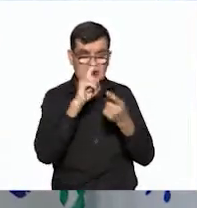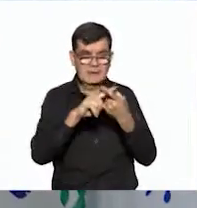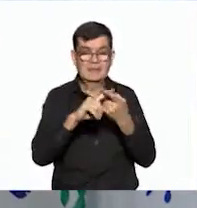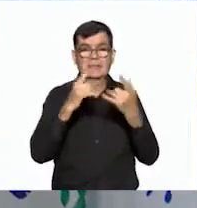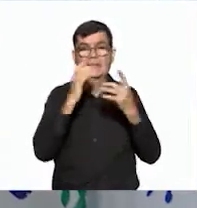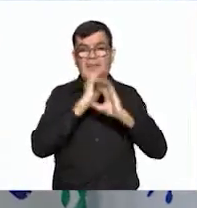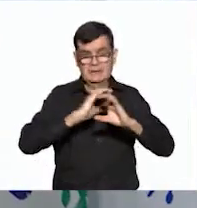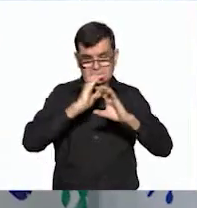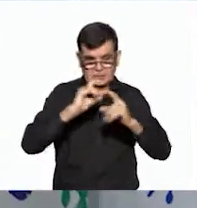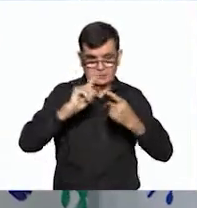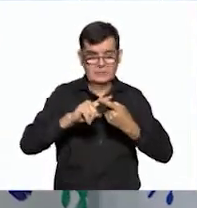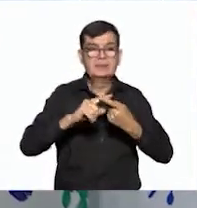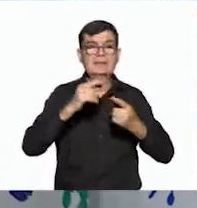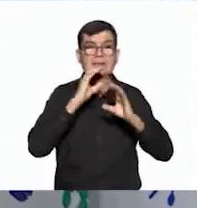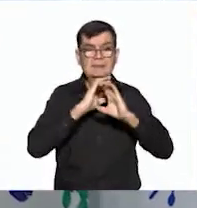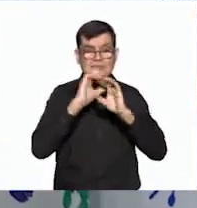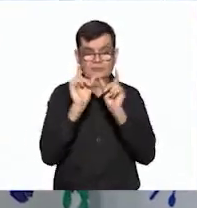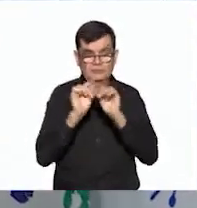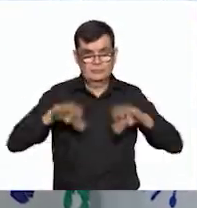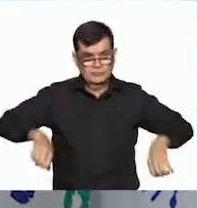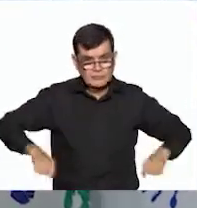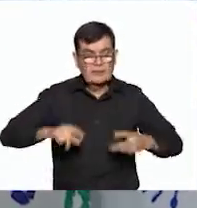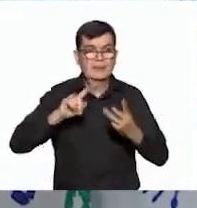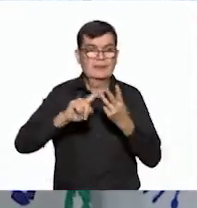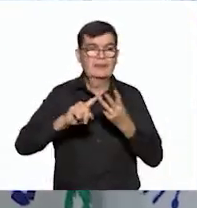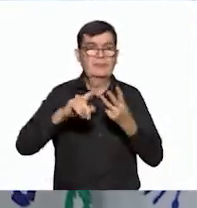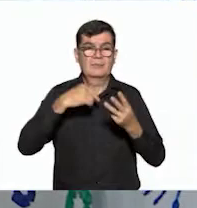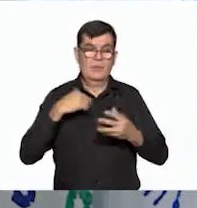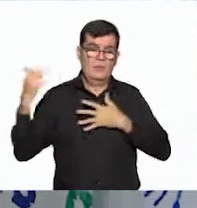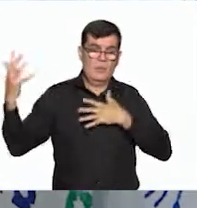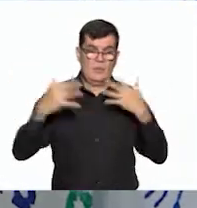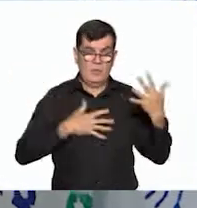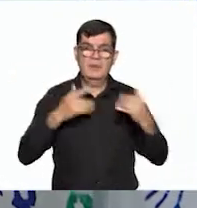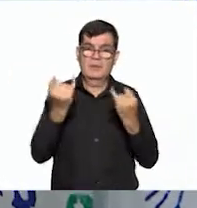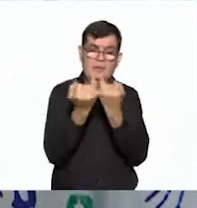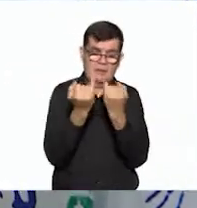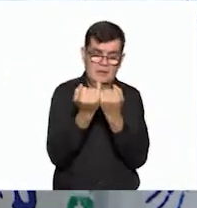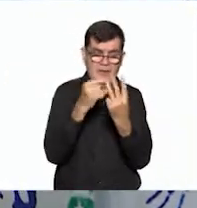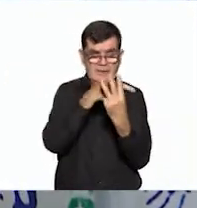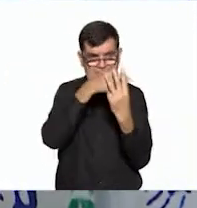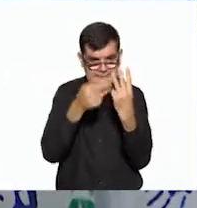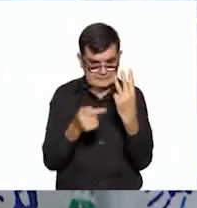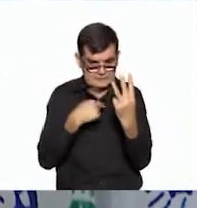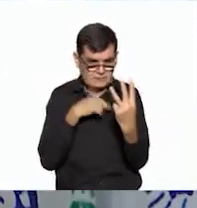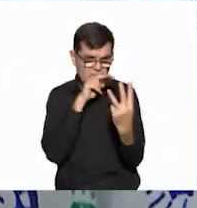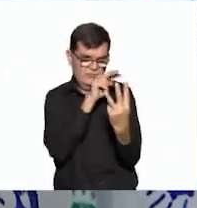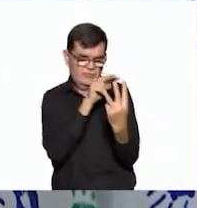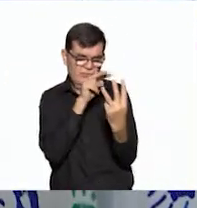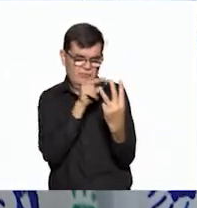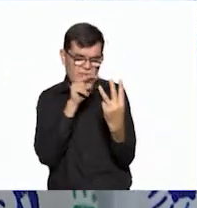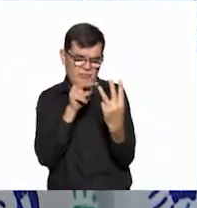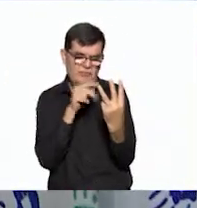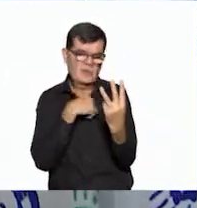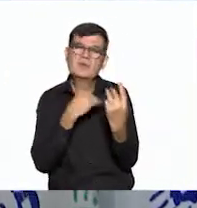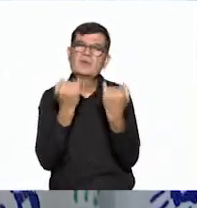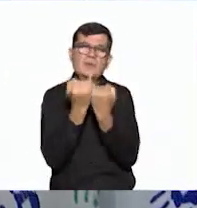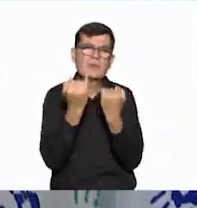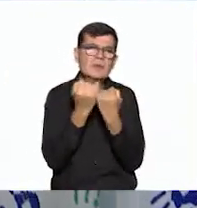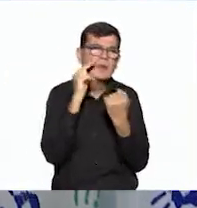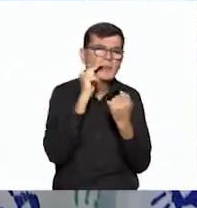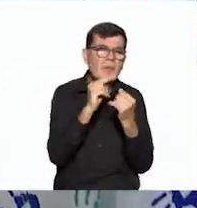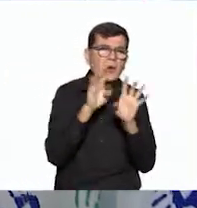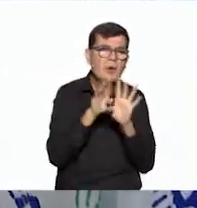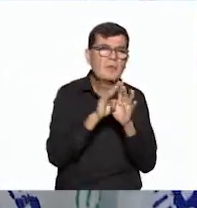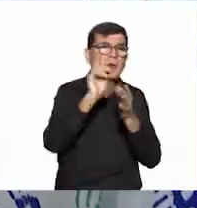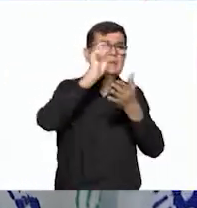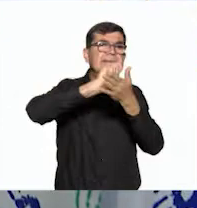este poema, todos esos textos que acabamos de escuchar, también los podemos ver de